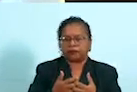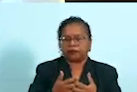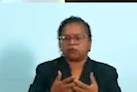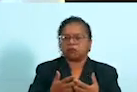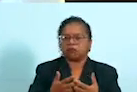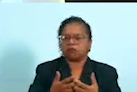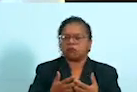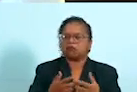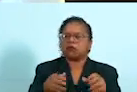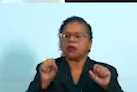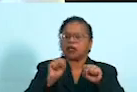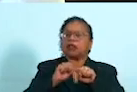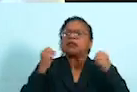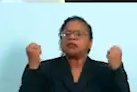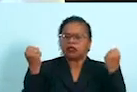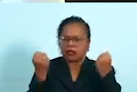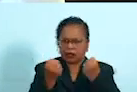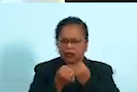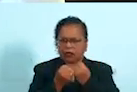y